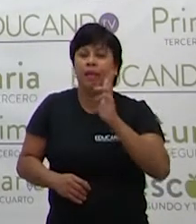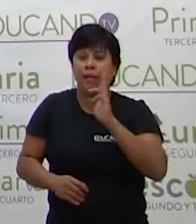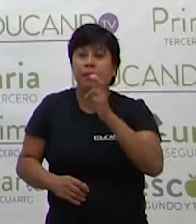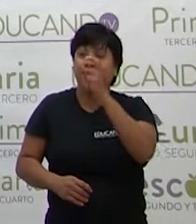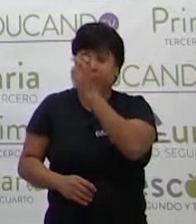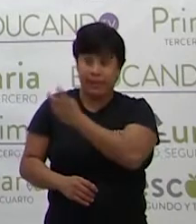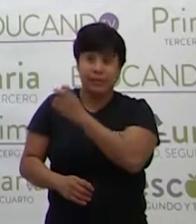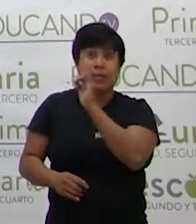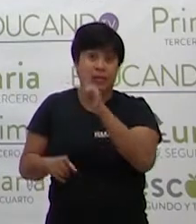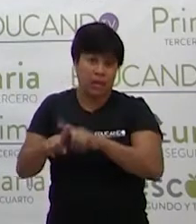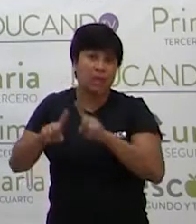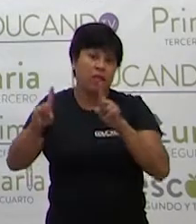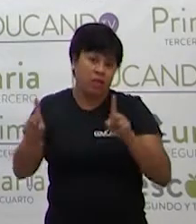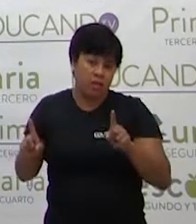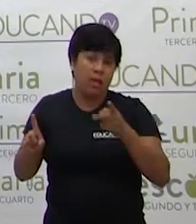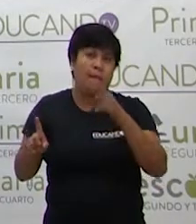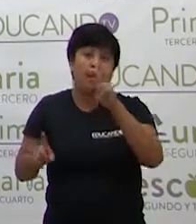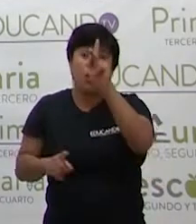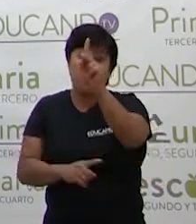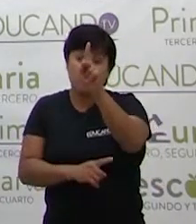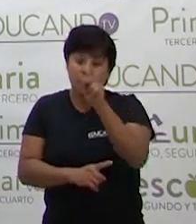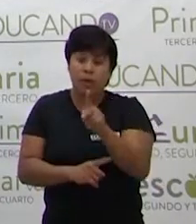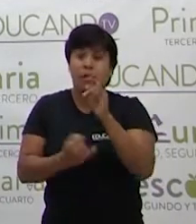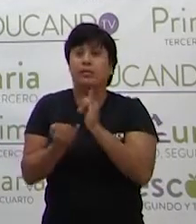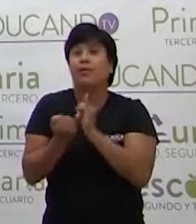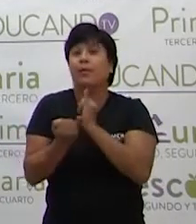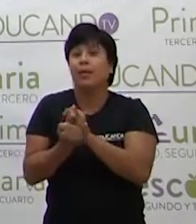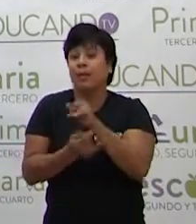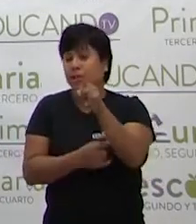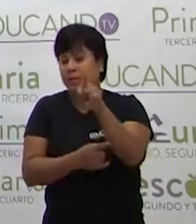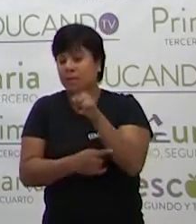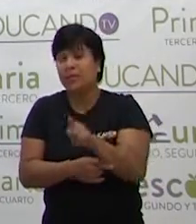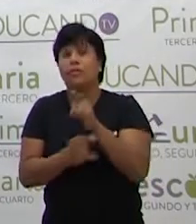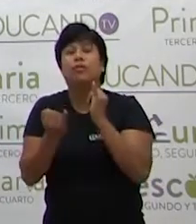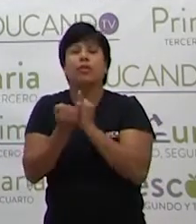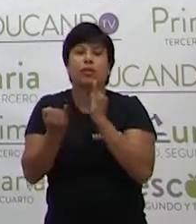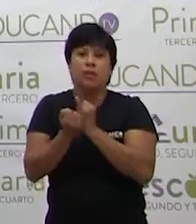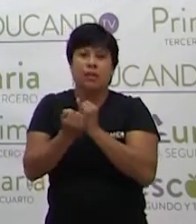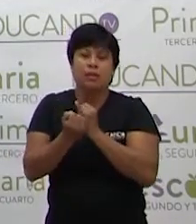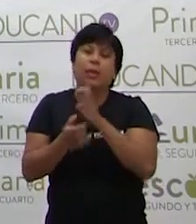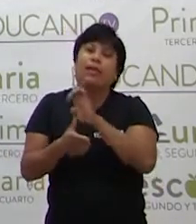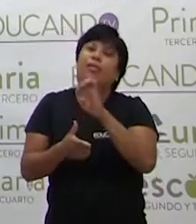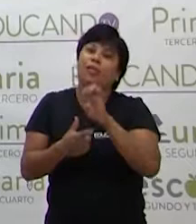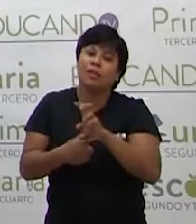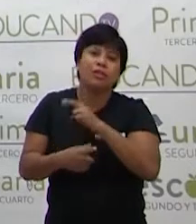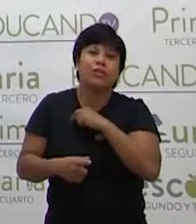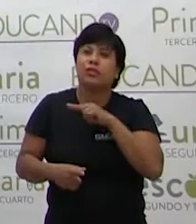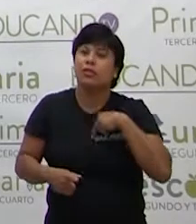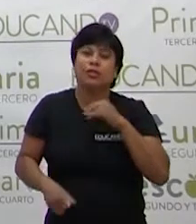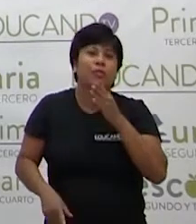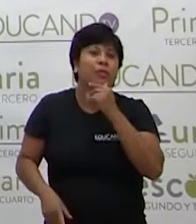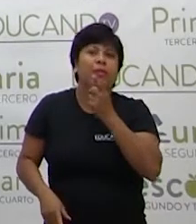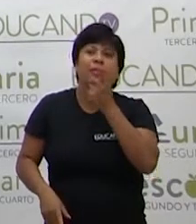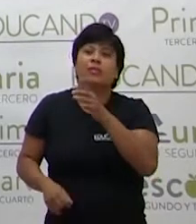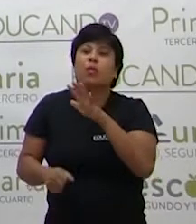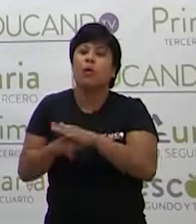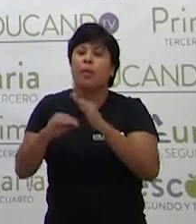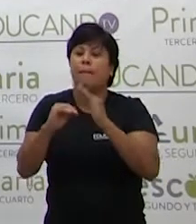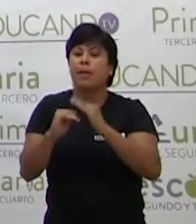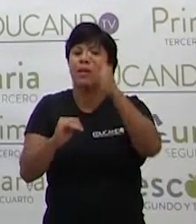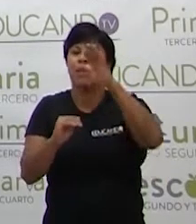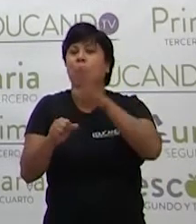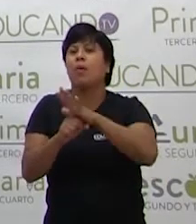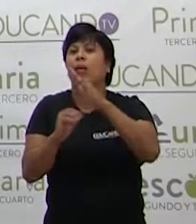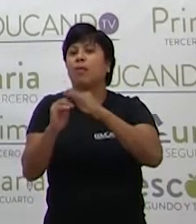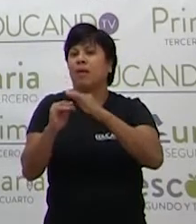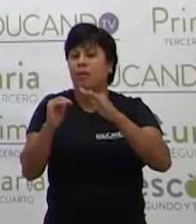es diferente, pero estos dos son iguales y estos dos son iguales. Por lo tanto, todavía no puedo determinar cuál es mayor y cuál